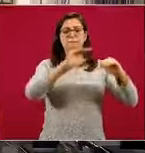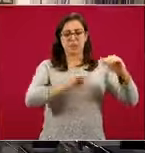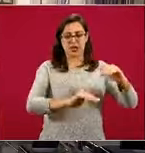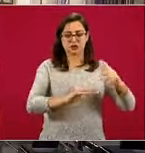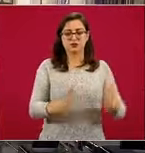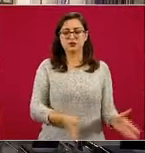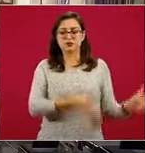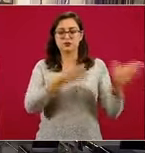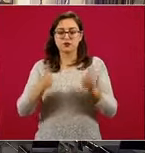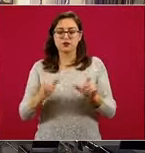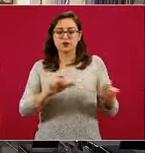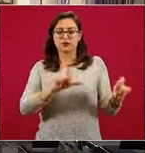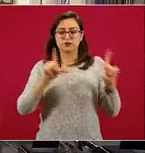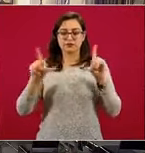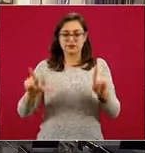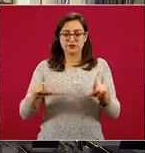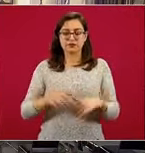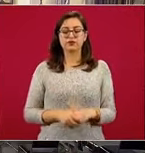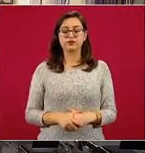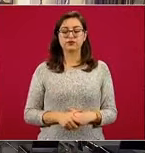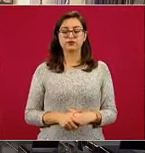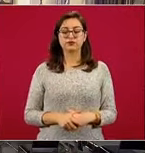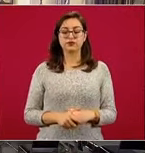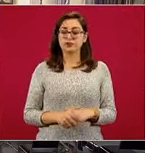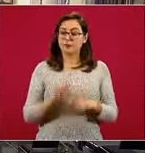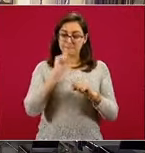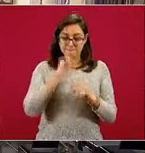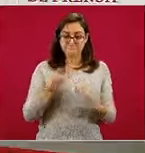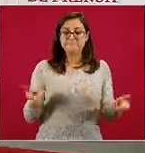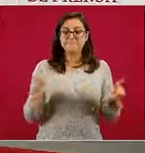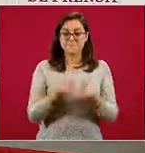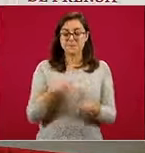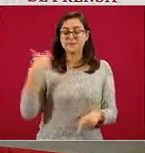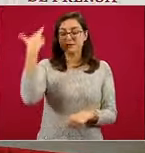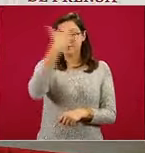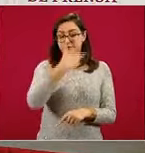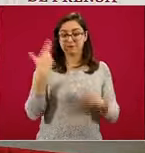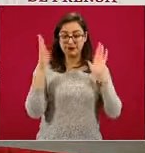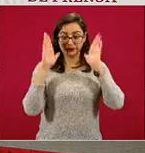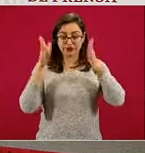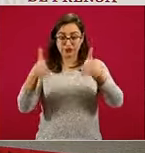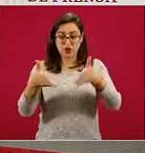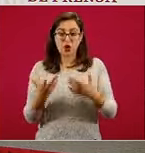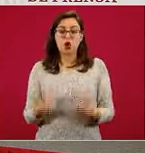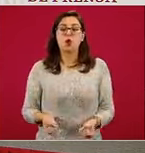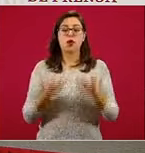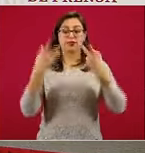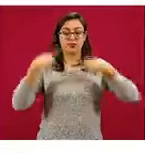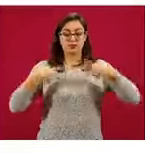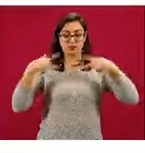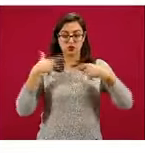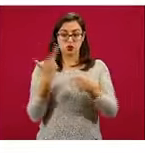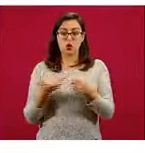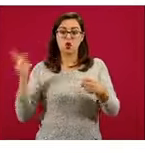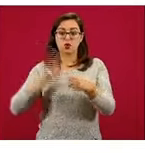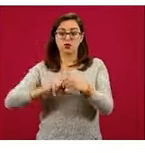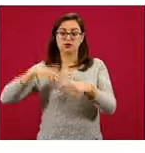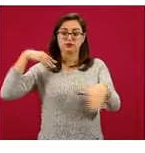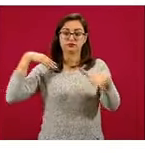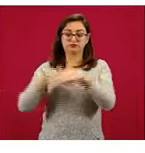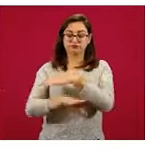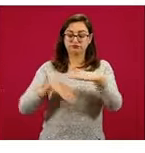la siguiente diapositiva, tenemos este mismo análisis, pero enfocado a los casos hospitalizados. Para efecto de los